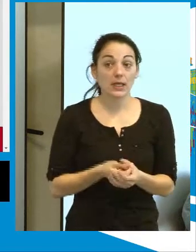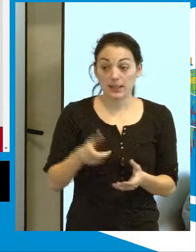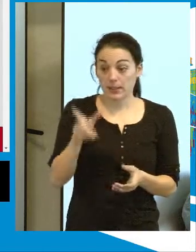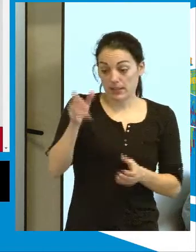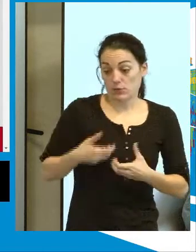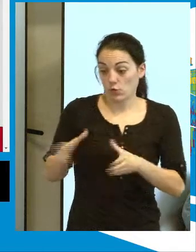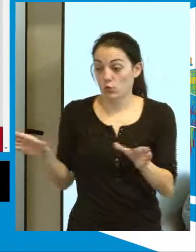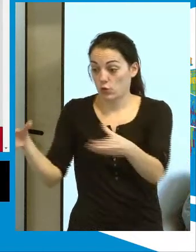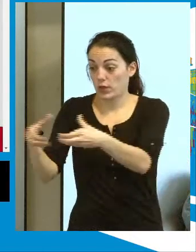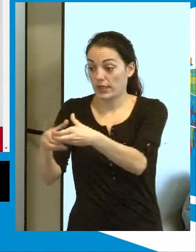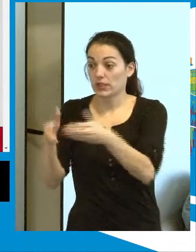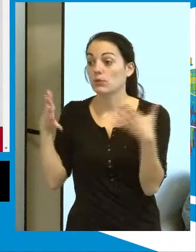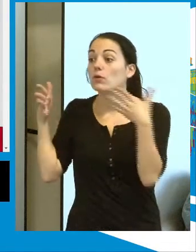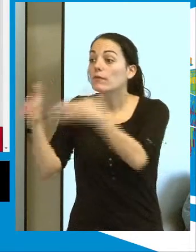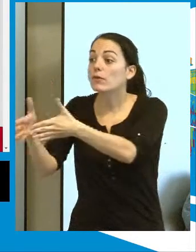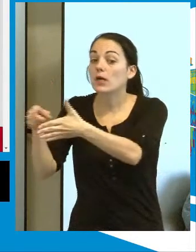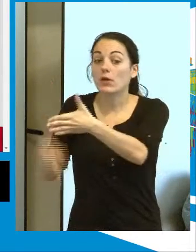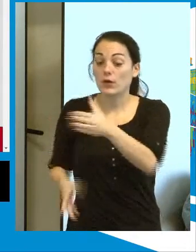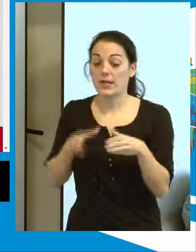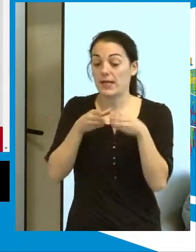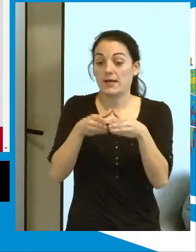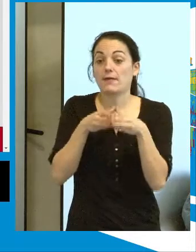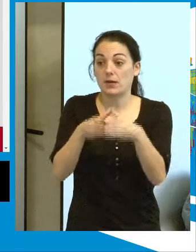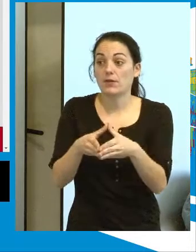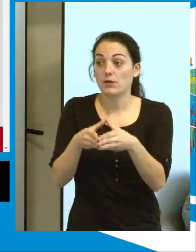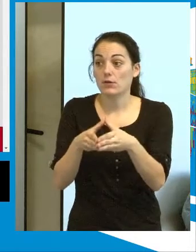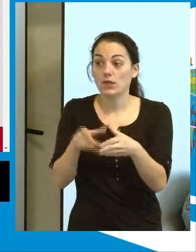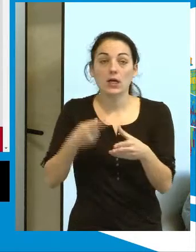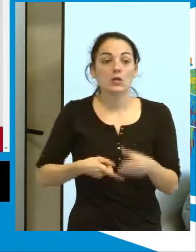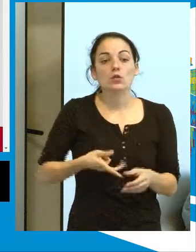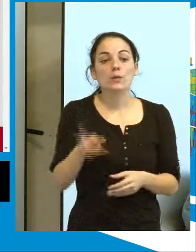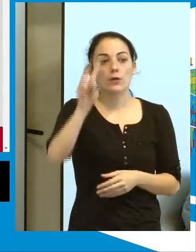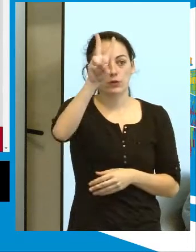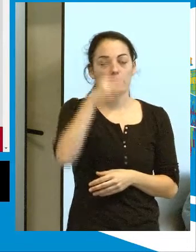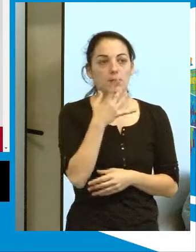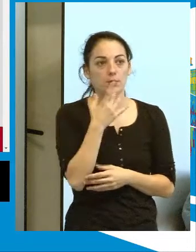ellos, digamos que la navegación sigue estando, por ejemplo, vamos al número 2.